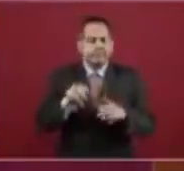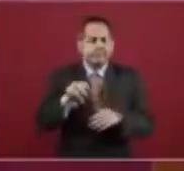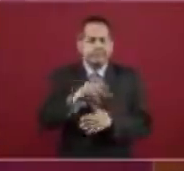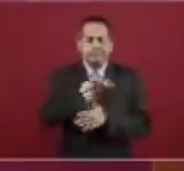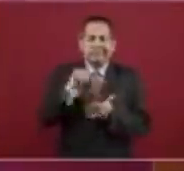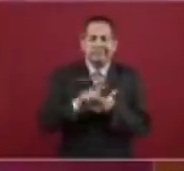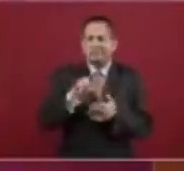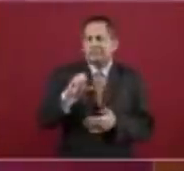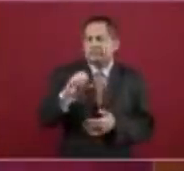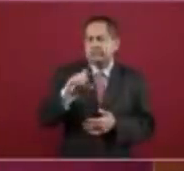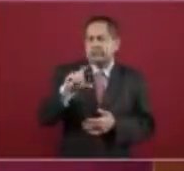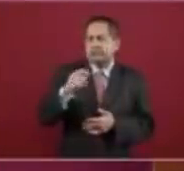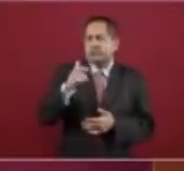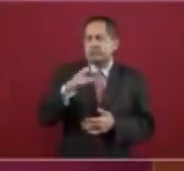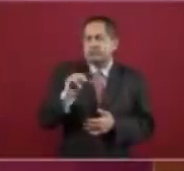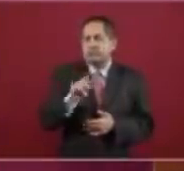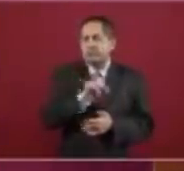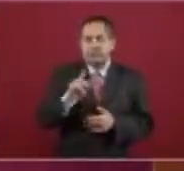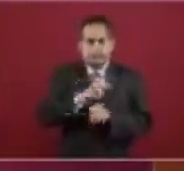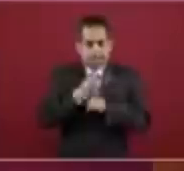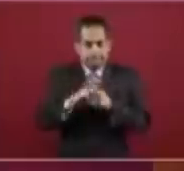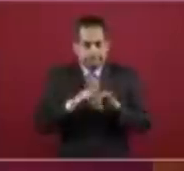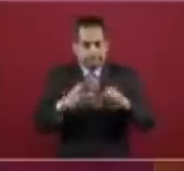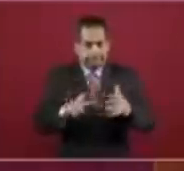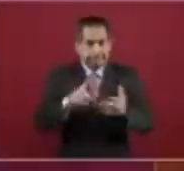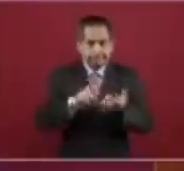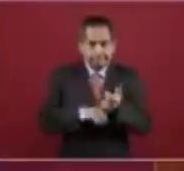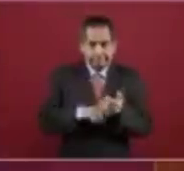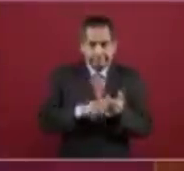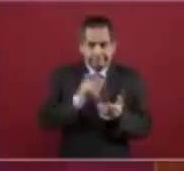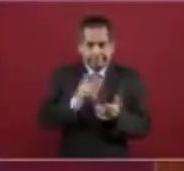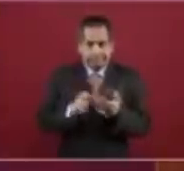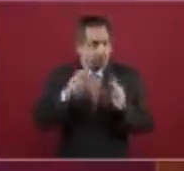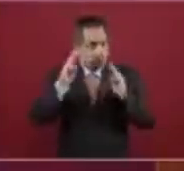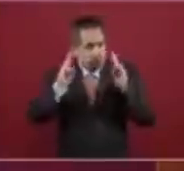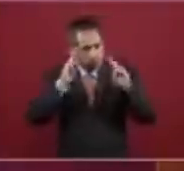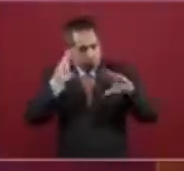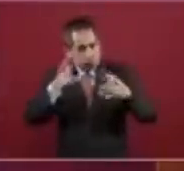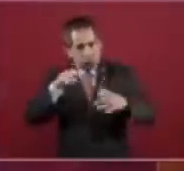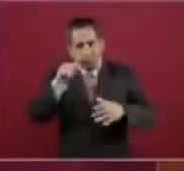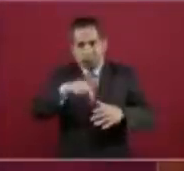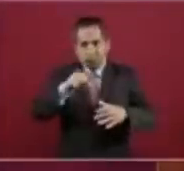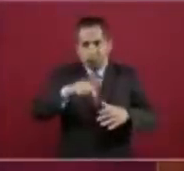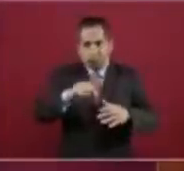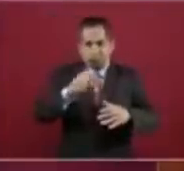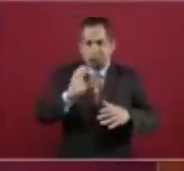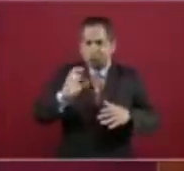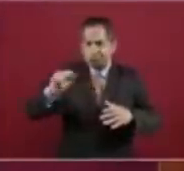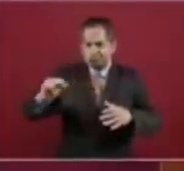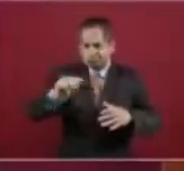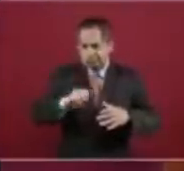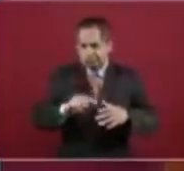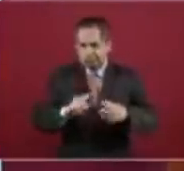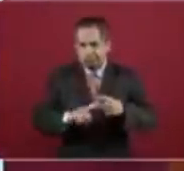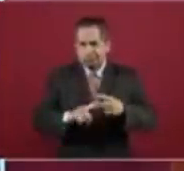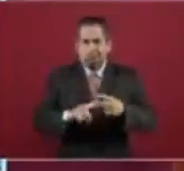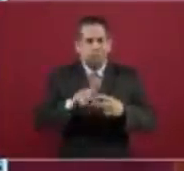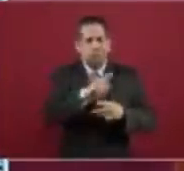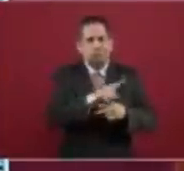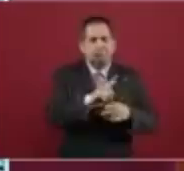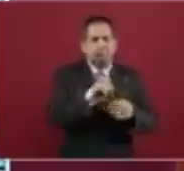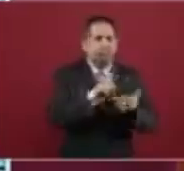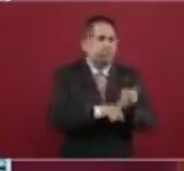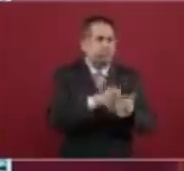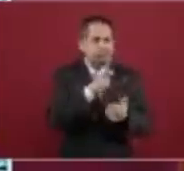Ecológico y Tecnológico de la Nación, que es la zona donde está el Museo de Ciencias Naturales, el Cárcamo,